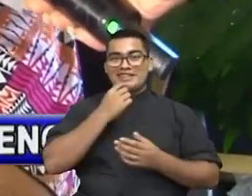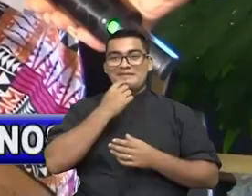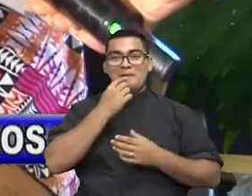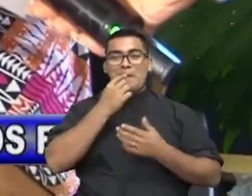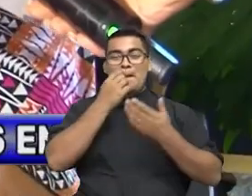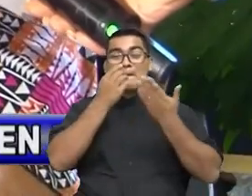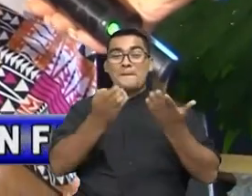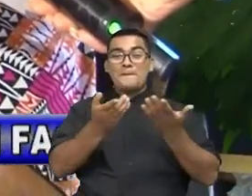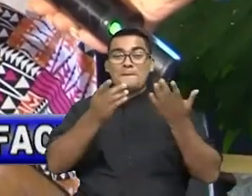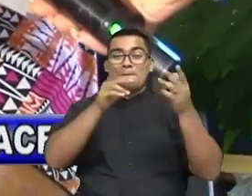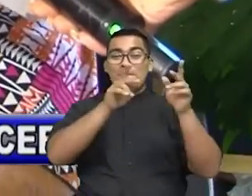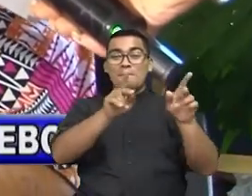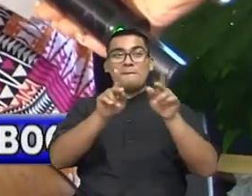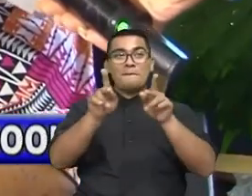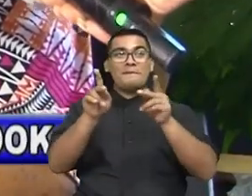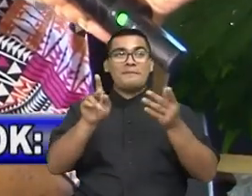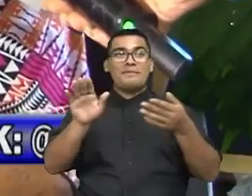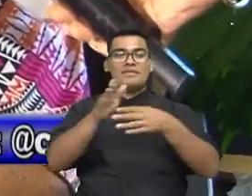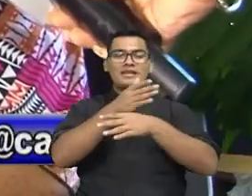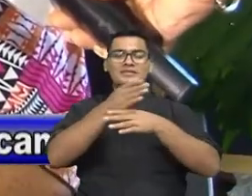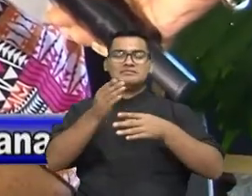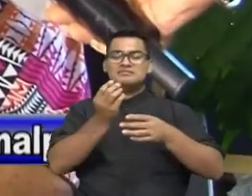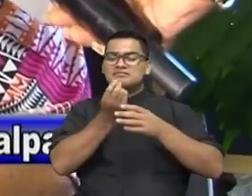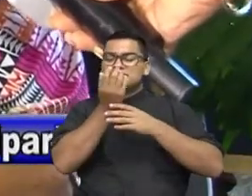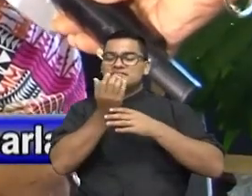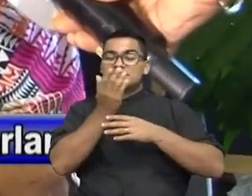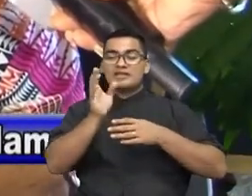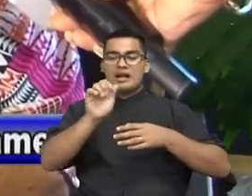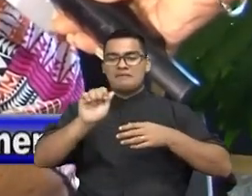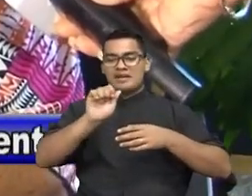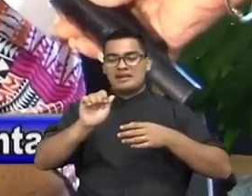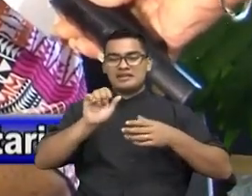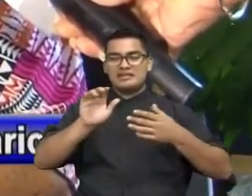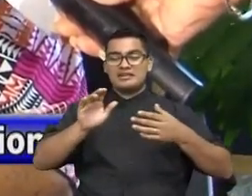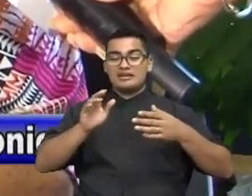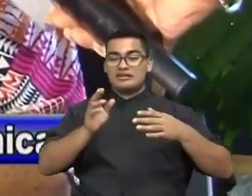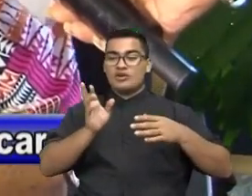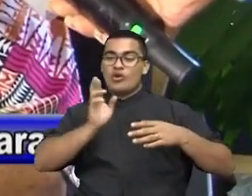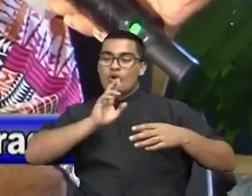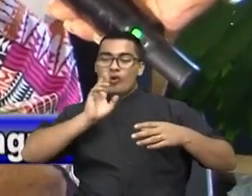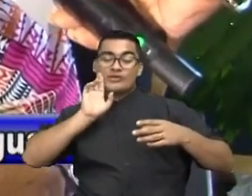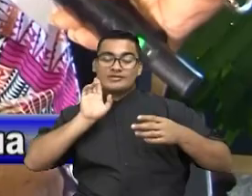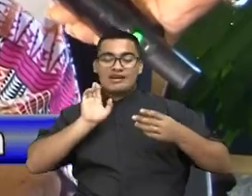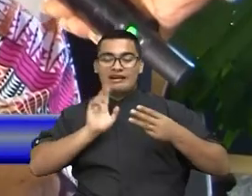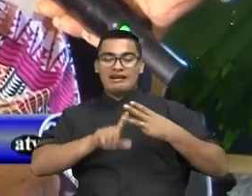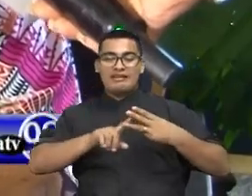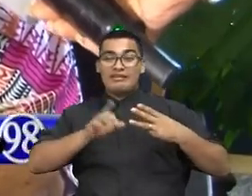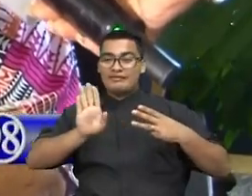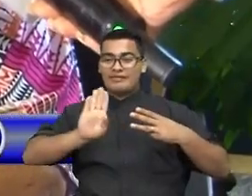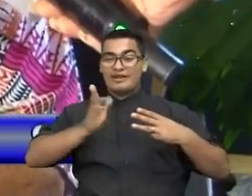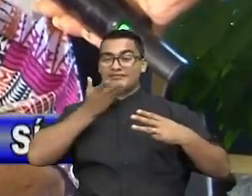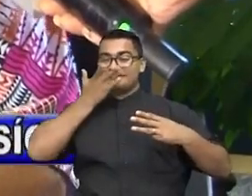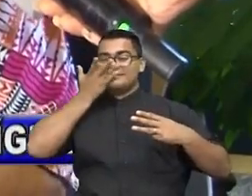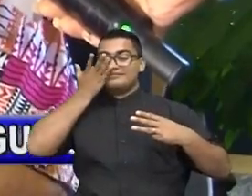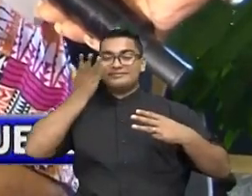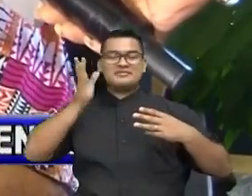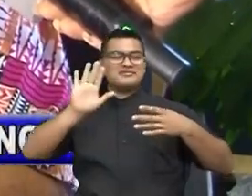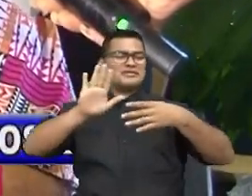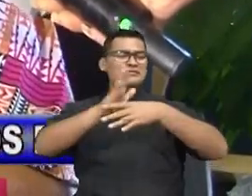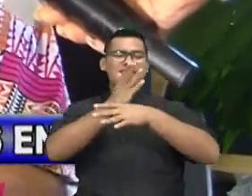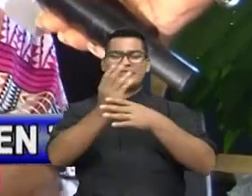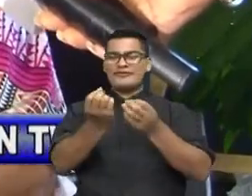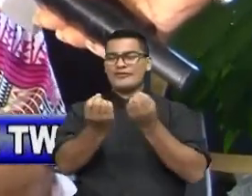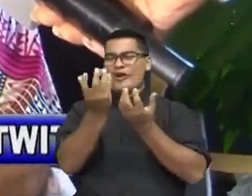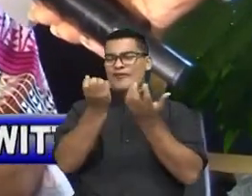cualquiera, gladiolas, claveles, fui, lirio casablanca, lirio, de todo, pues